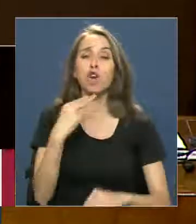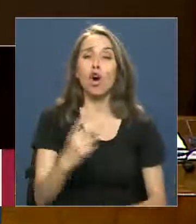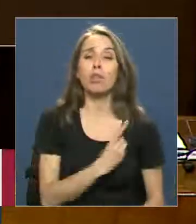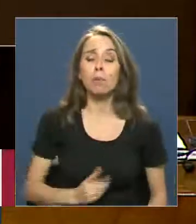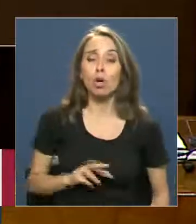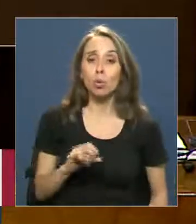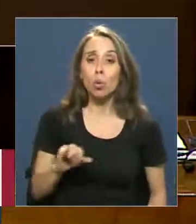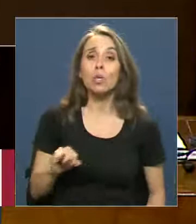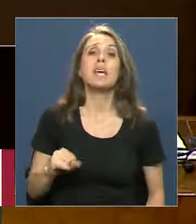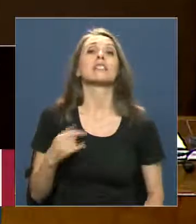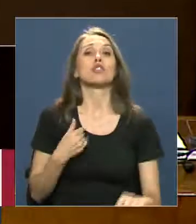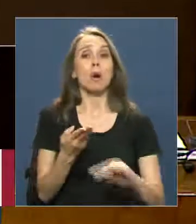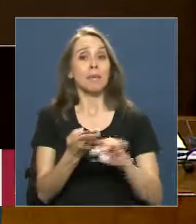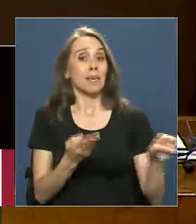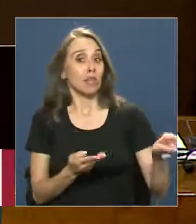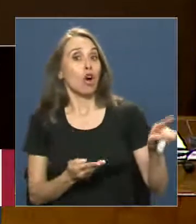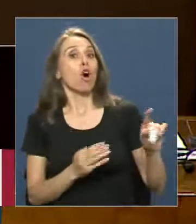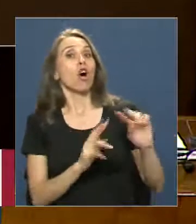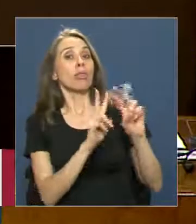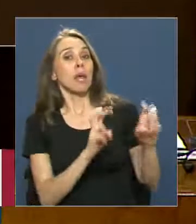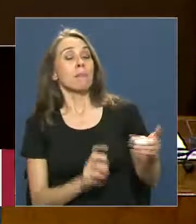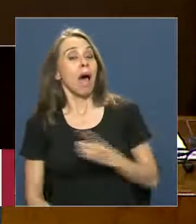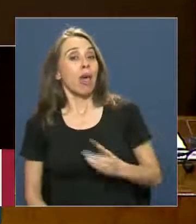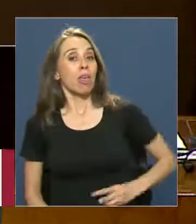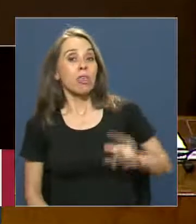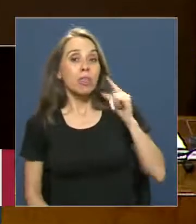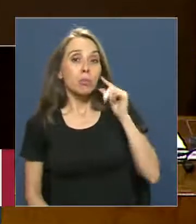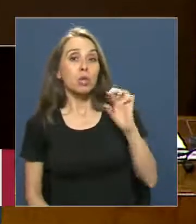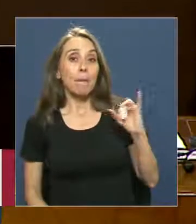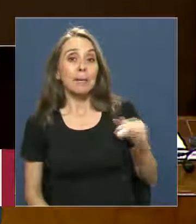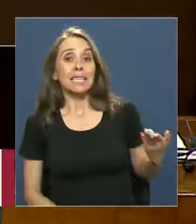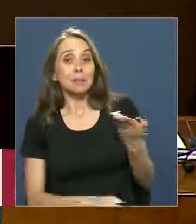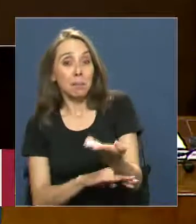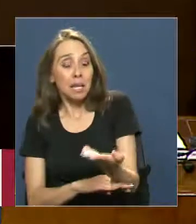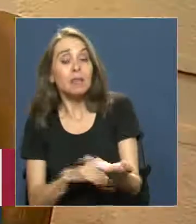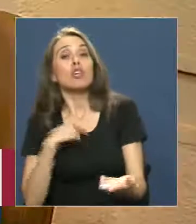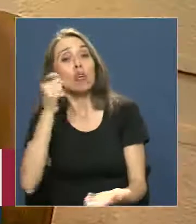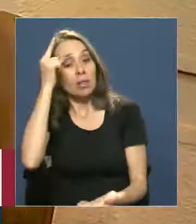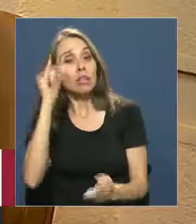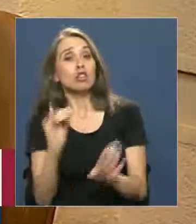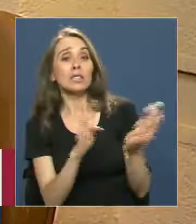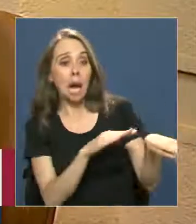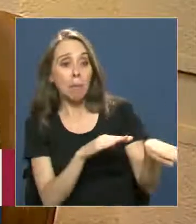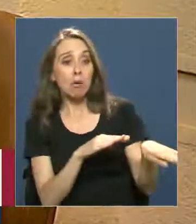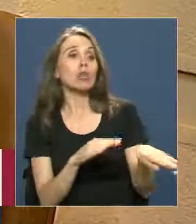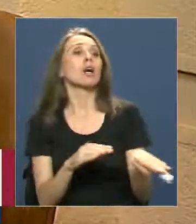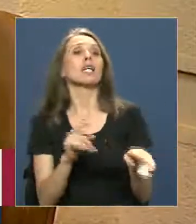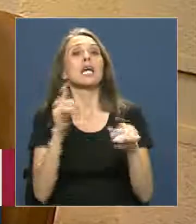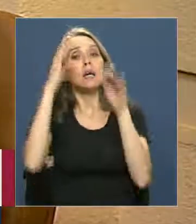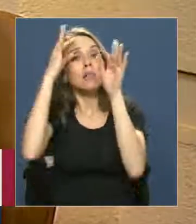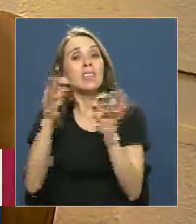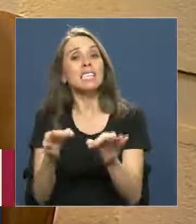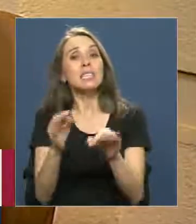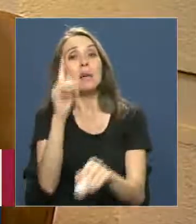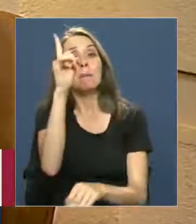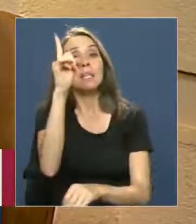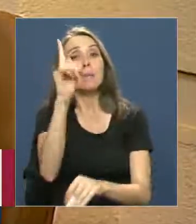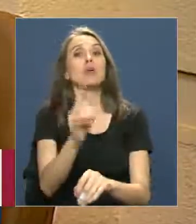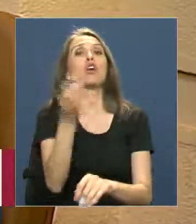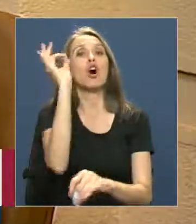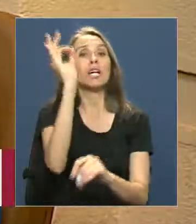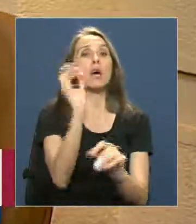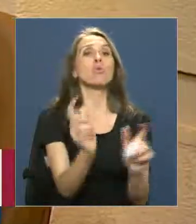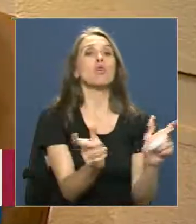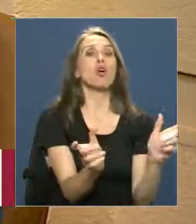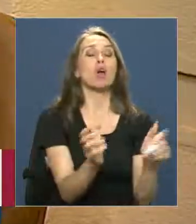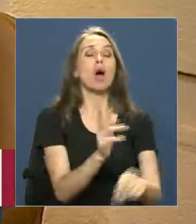en relación a la solicitud que hizo la diputada Giovanna Pérez, que yo entiendo el sentido y en general el apoyo, es que lo podamos definir en una reunión de comité con suspensión de la sesión